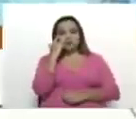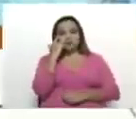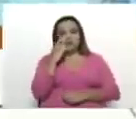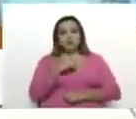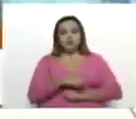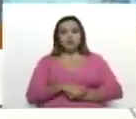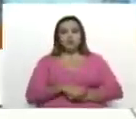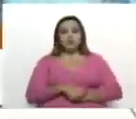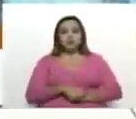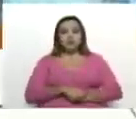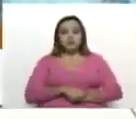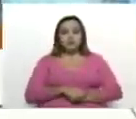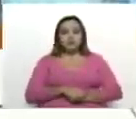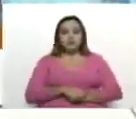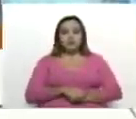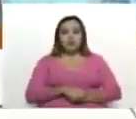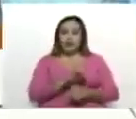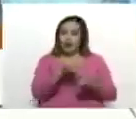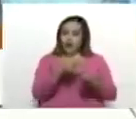entonces